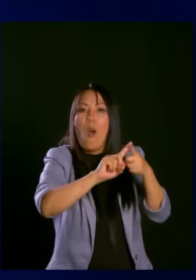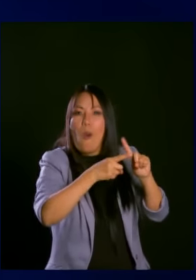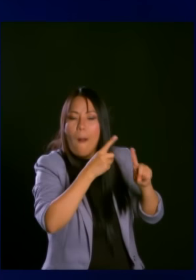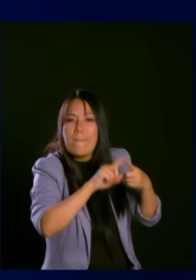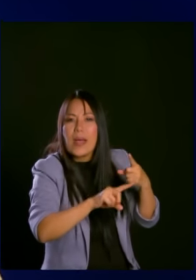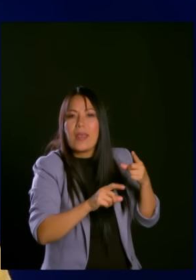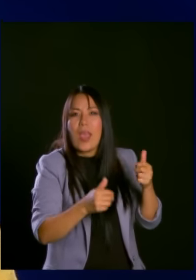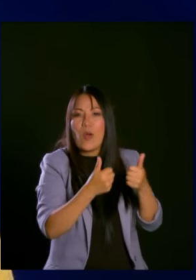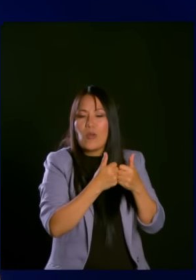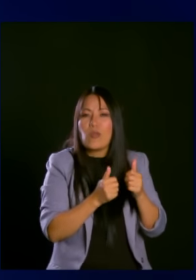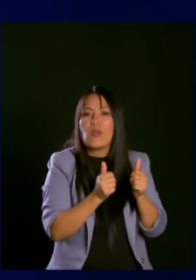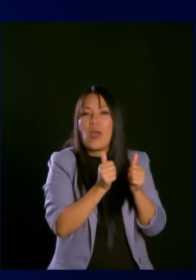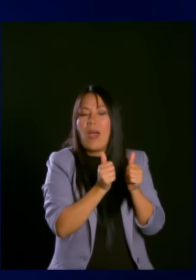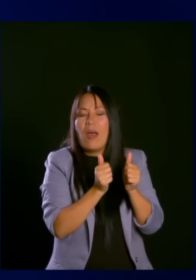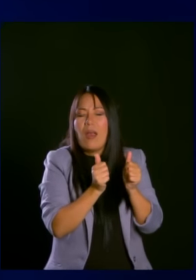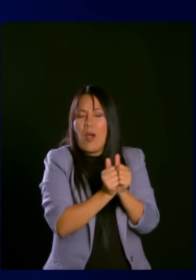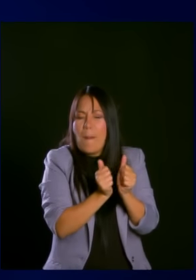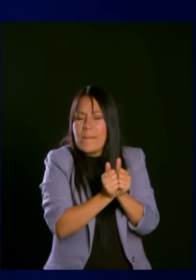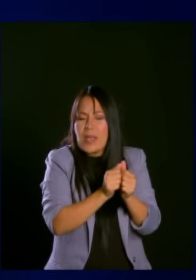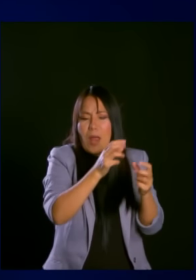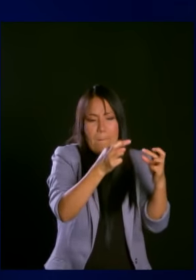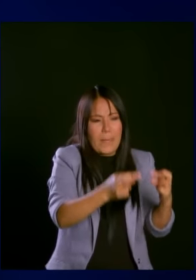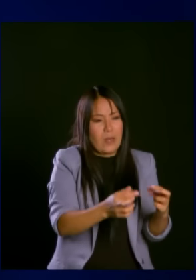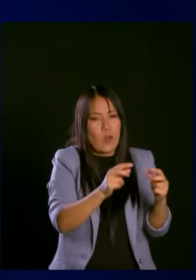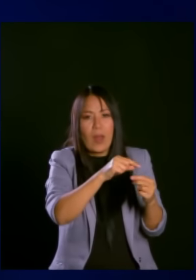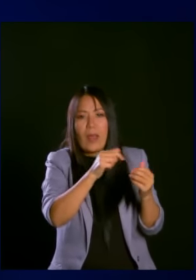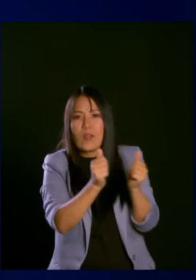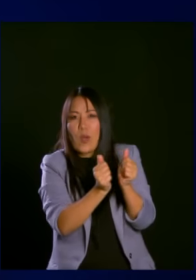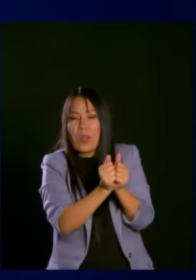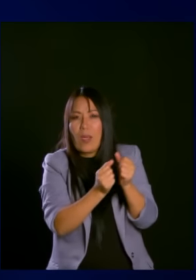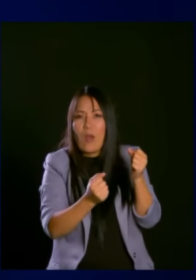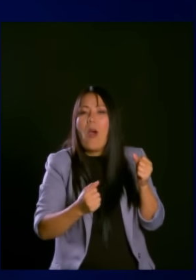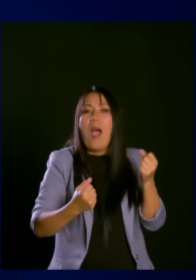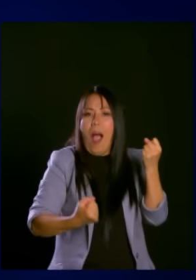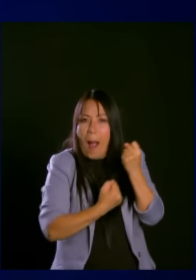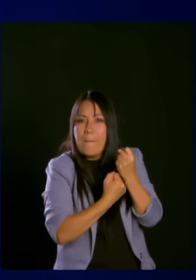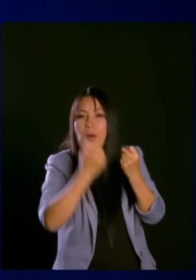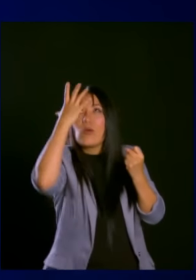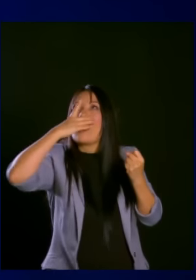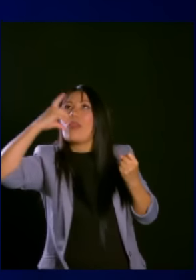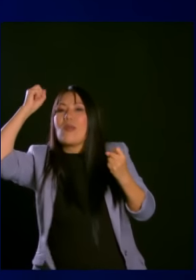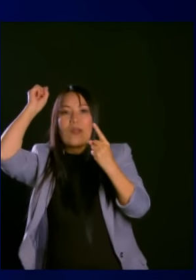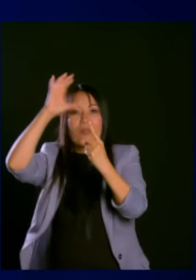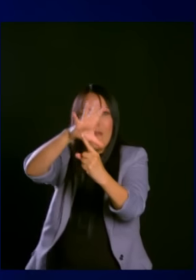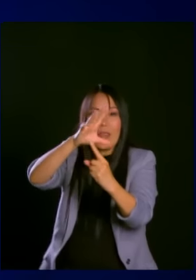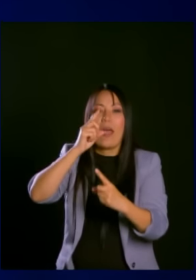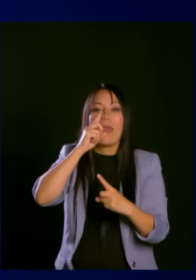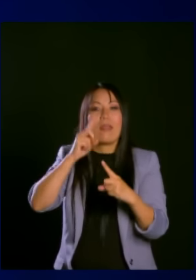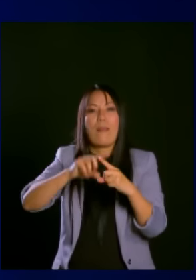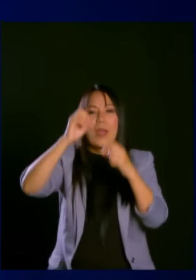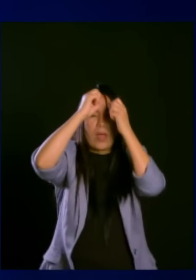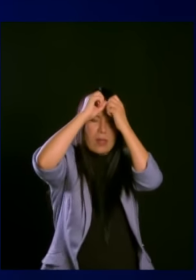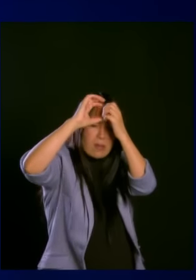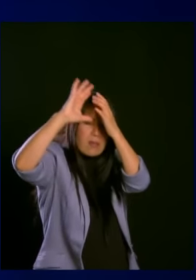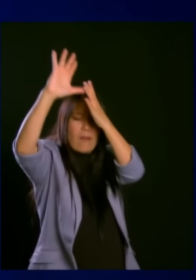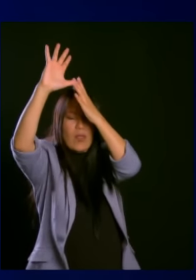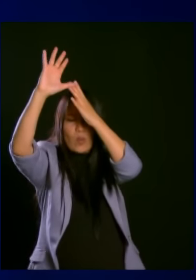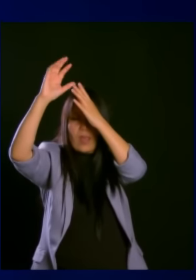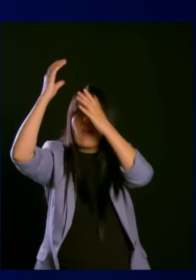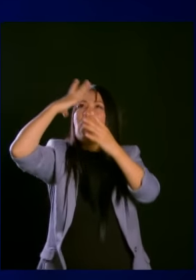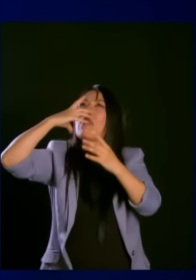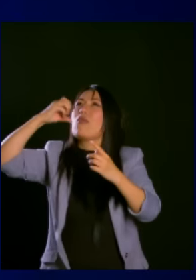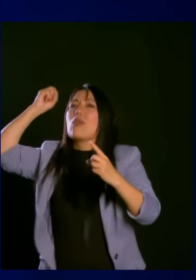personas alrededor tuyo. Dios te bendiga con sabiduría e inteligencia. Pero por sobre todas las cosas, Dios te